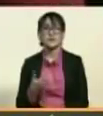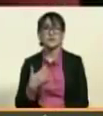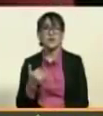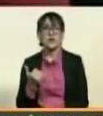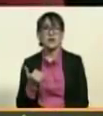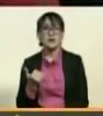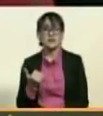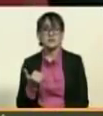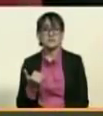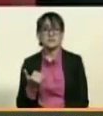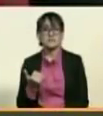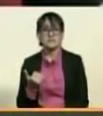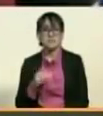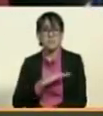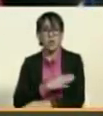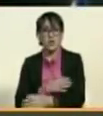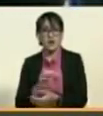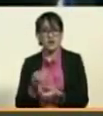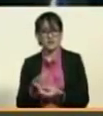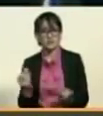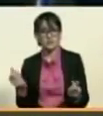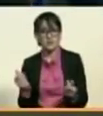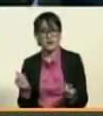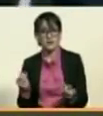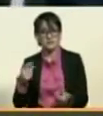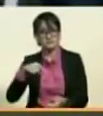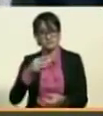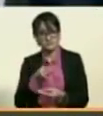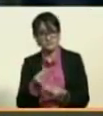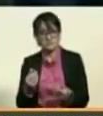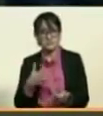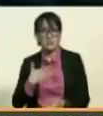resolver. Usted también. Vamos a solucionar este asunto.